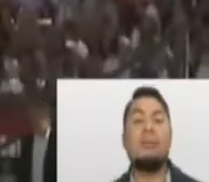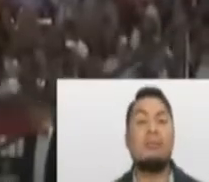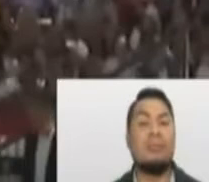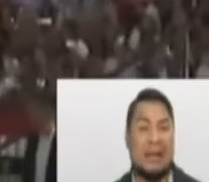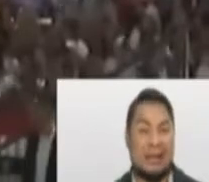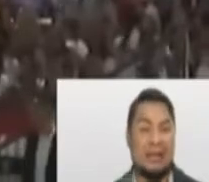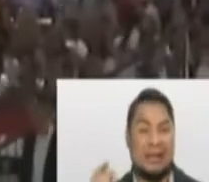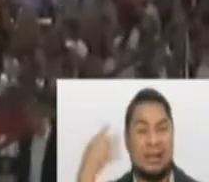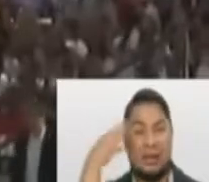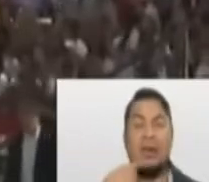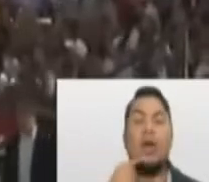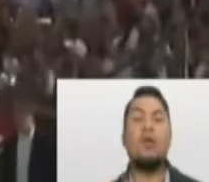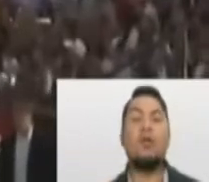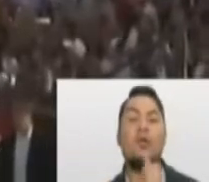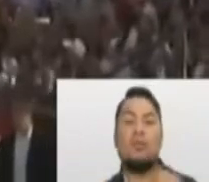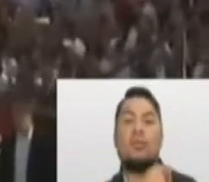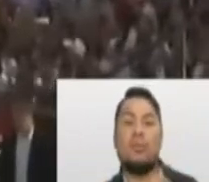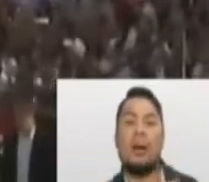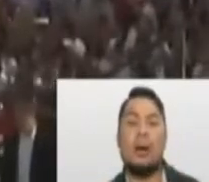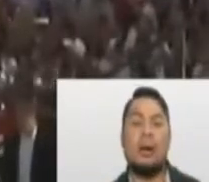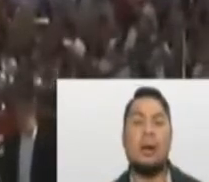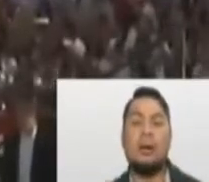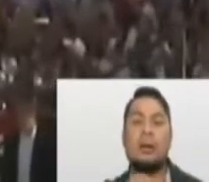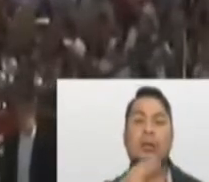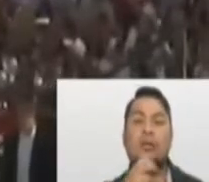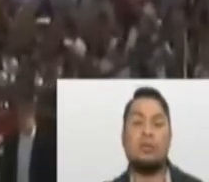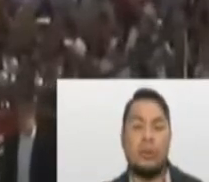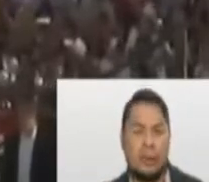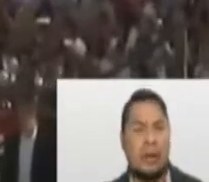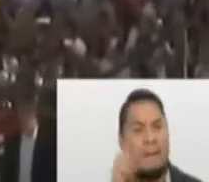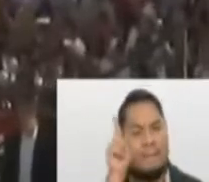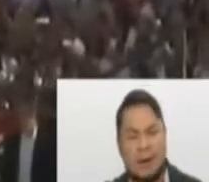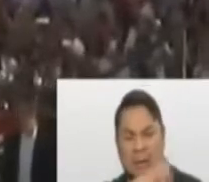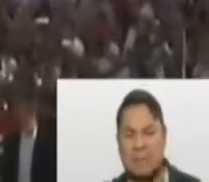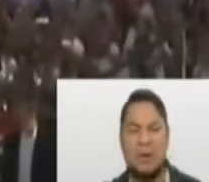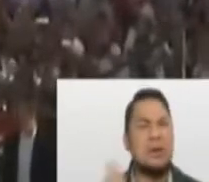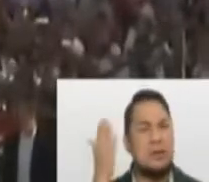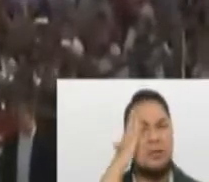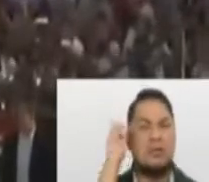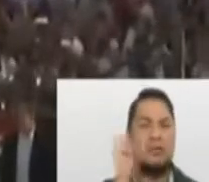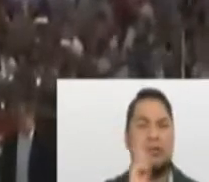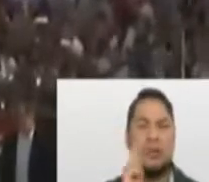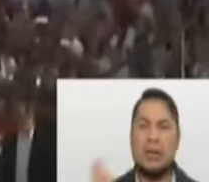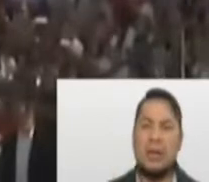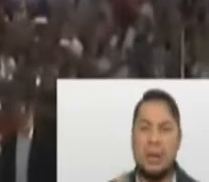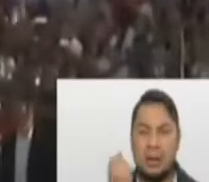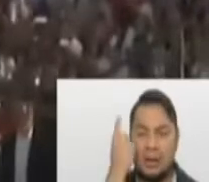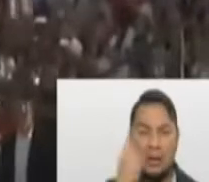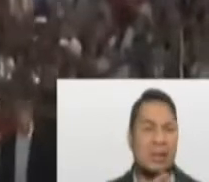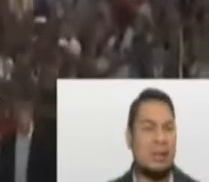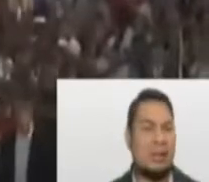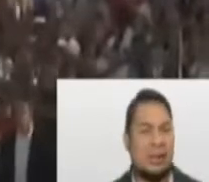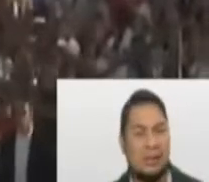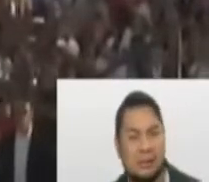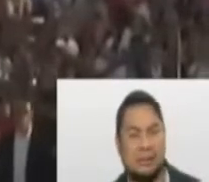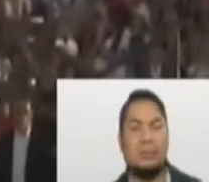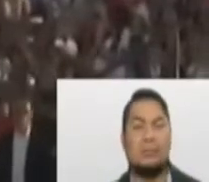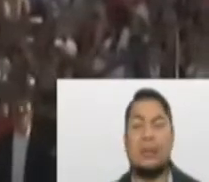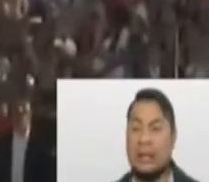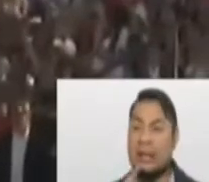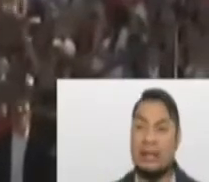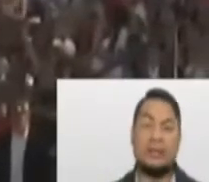al actual mandatario Joe Biden, a quien le dio duros calificativos, por cierto, por no entender nada, según